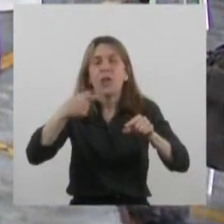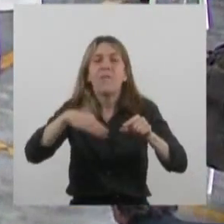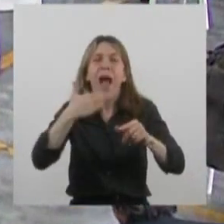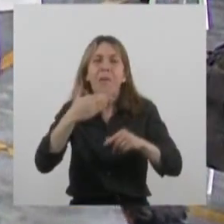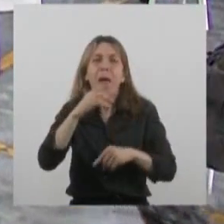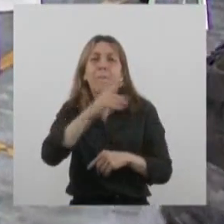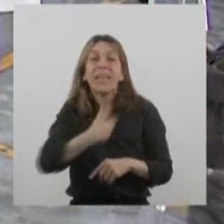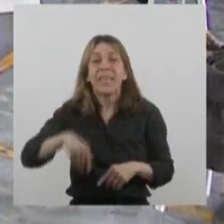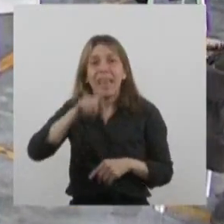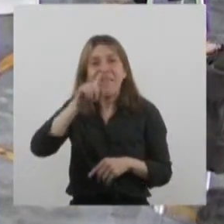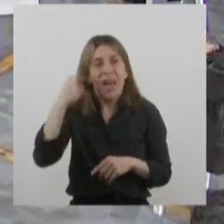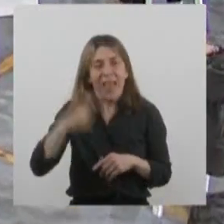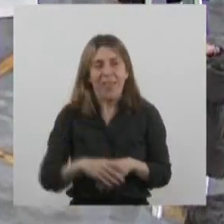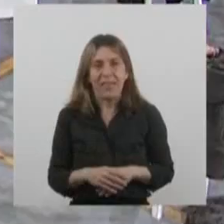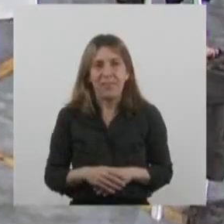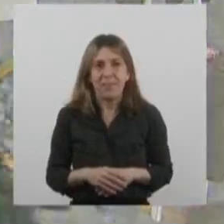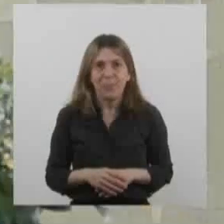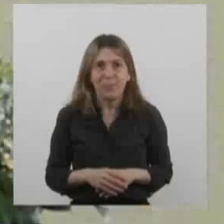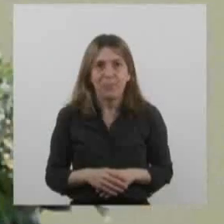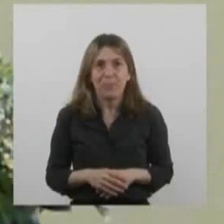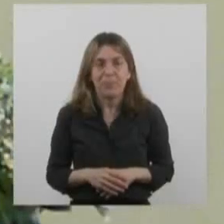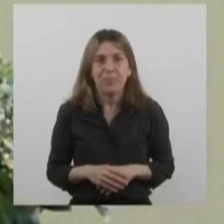Nación, Alberto Fernández.